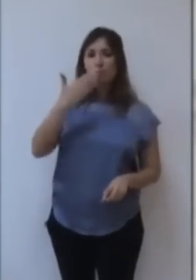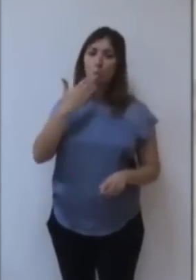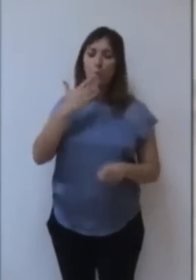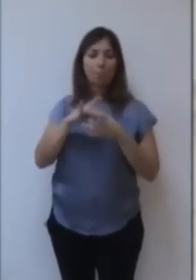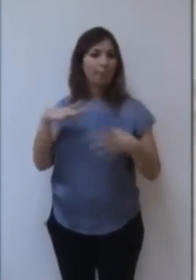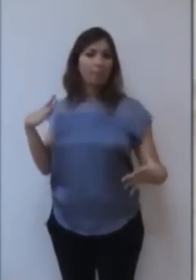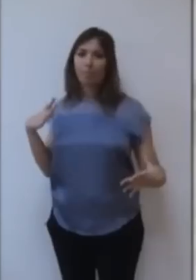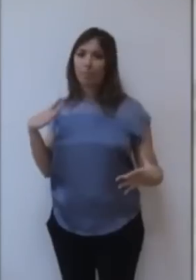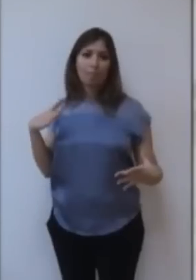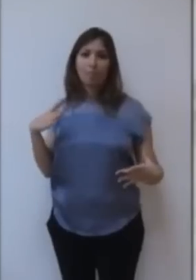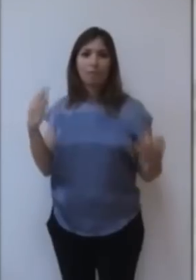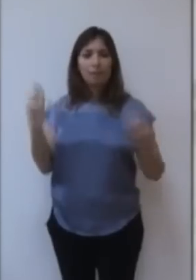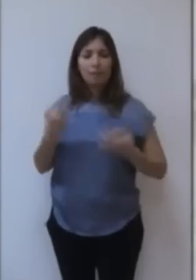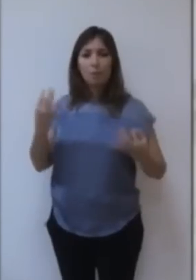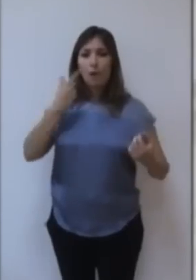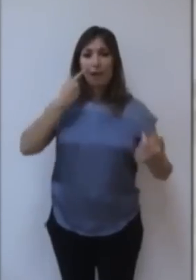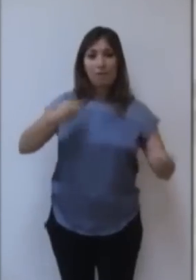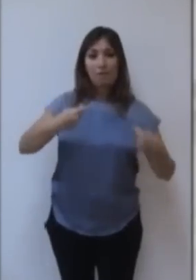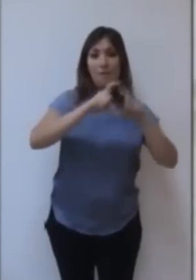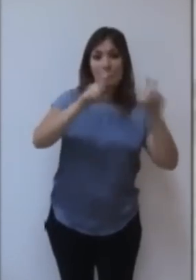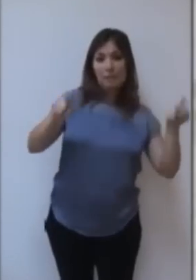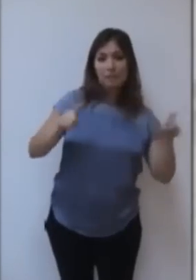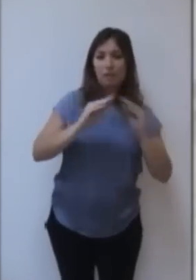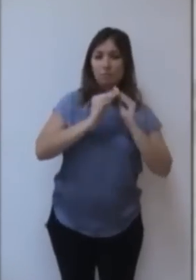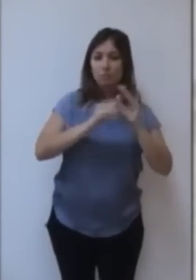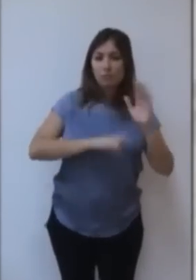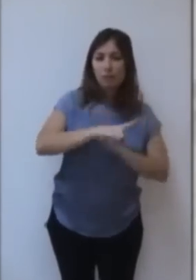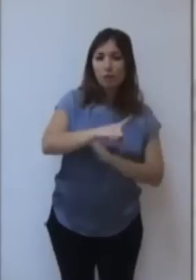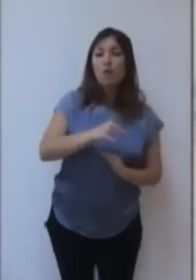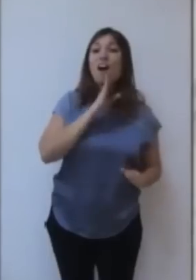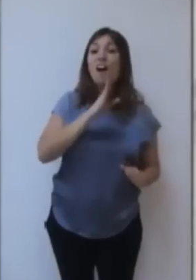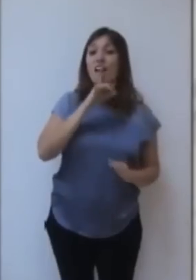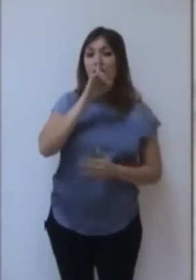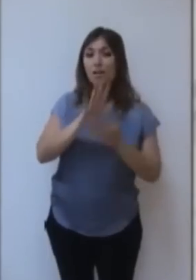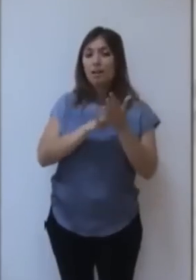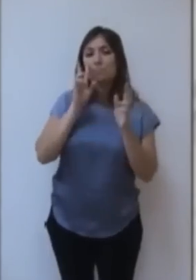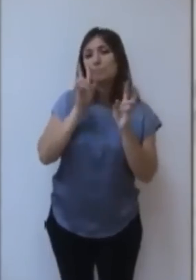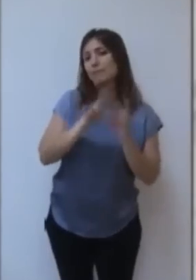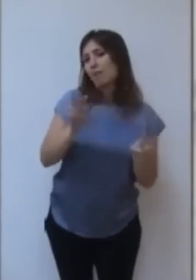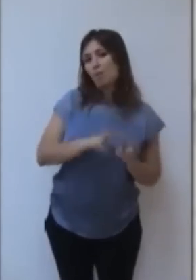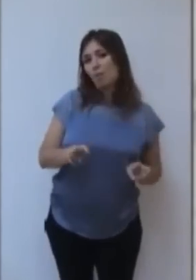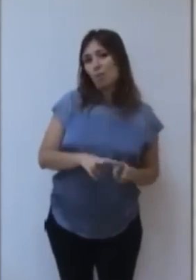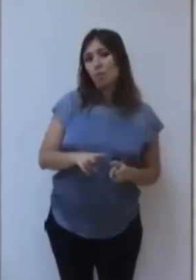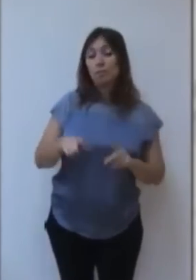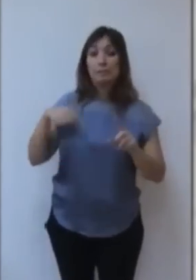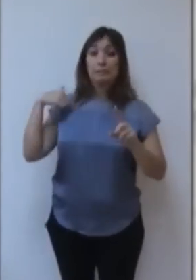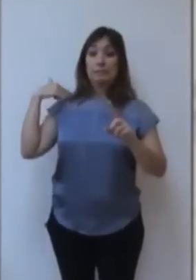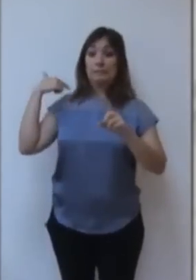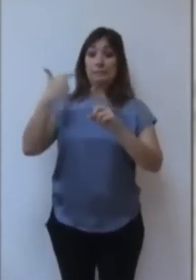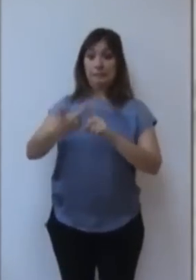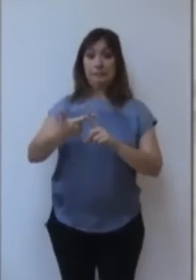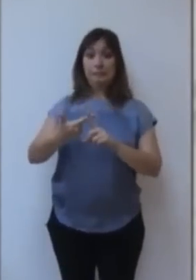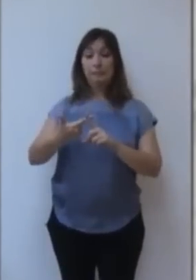divorcio importante entre el mundo de la empresa, del desarrollo? Antes hablábamos de la investigación y el